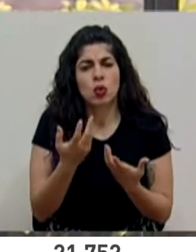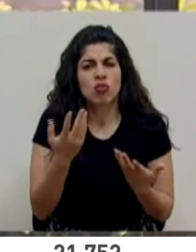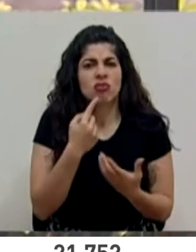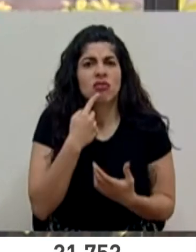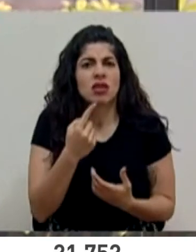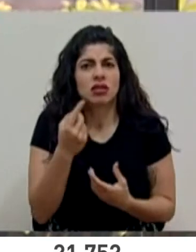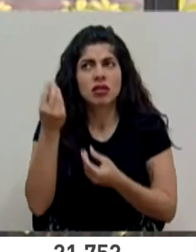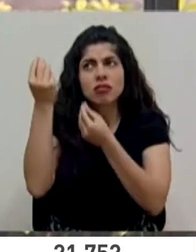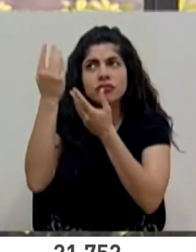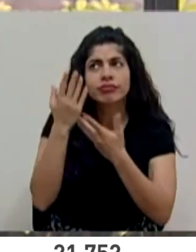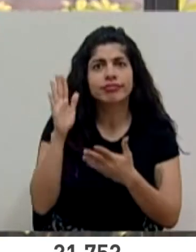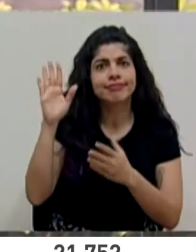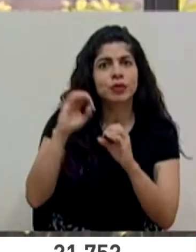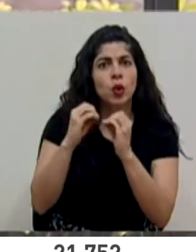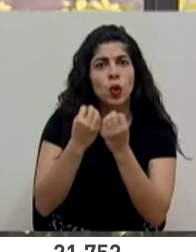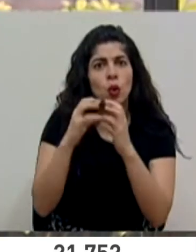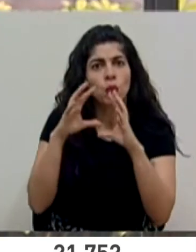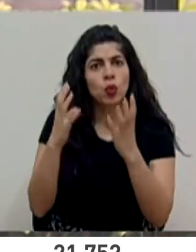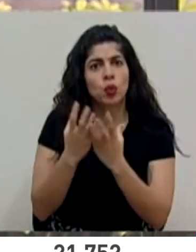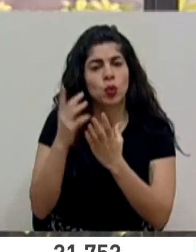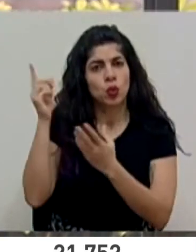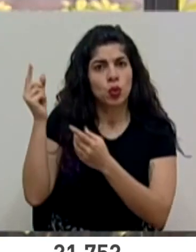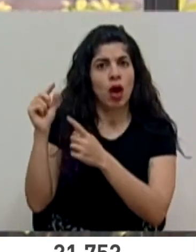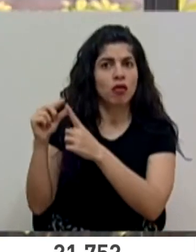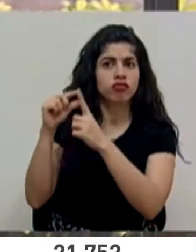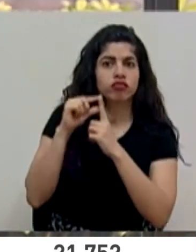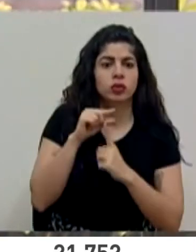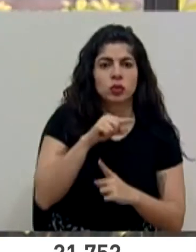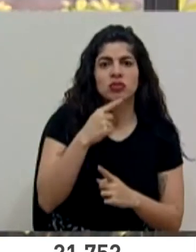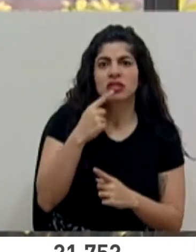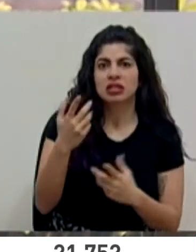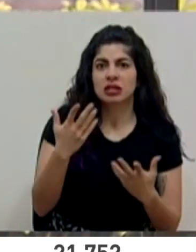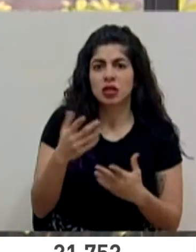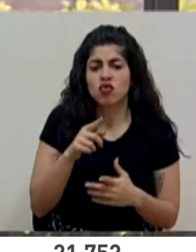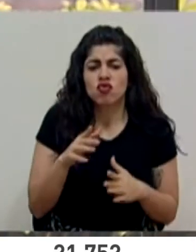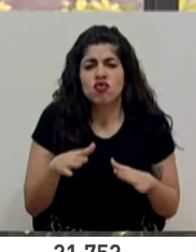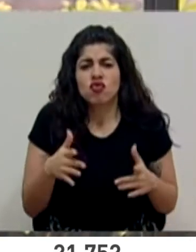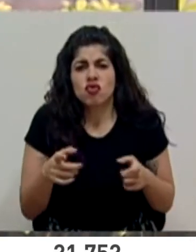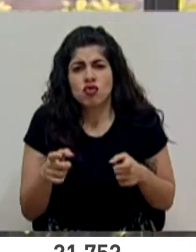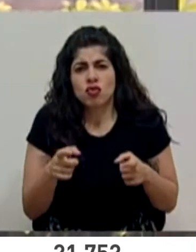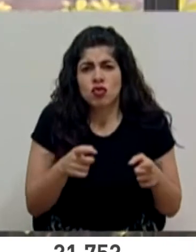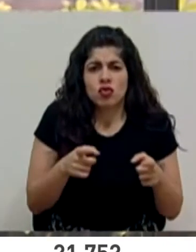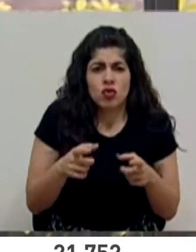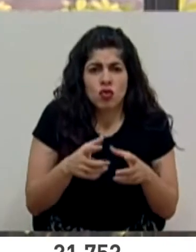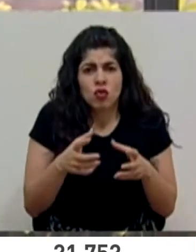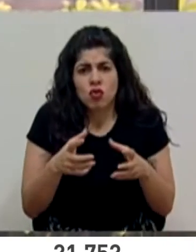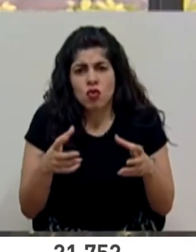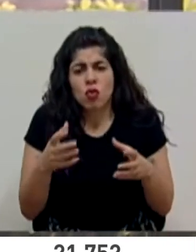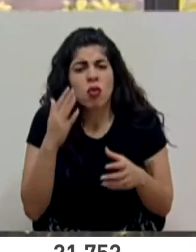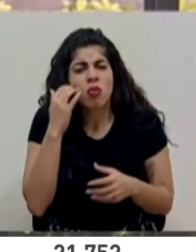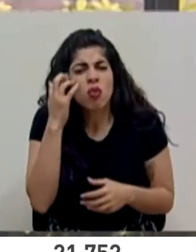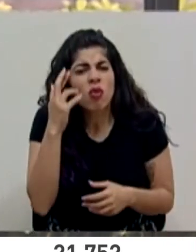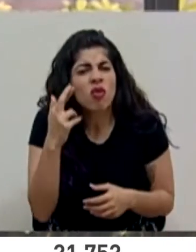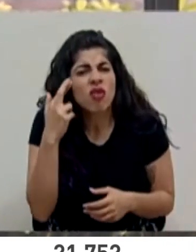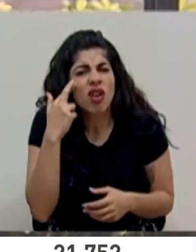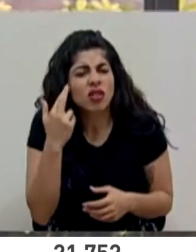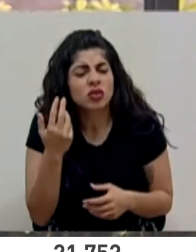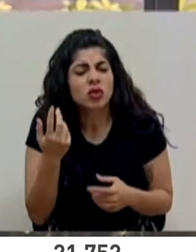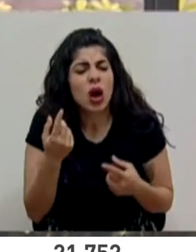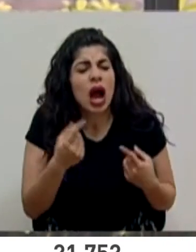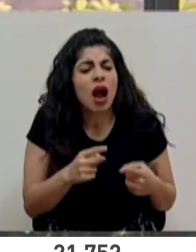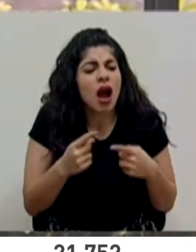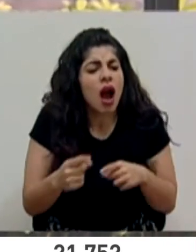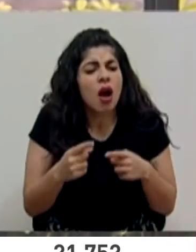Mundial? ¿Cómo valoran el manejo de este crecimiento? ¿A qué lo atribuyen? ¿A qué causas